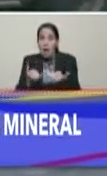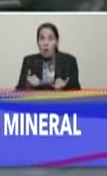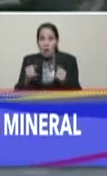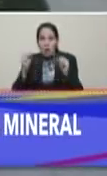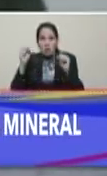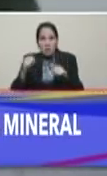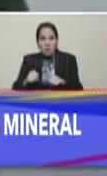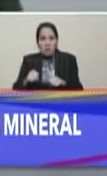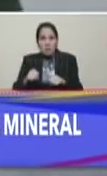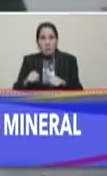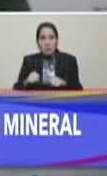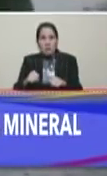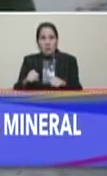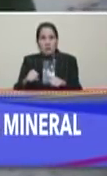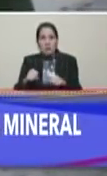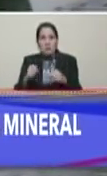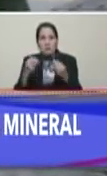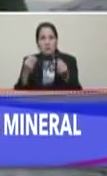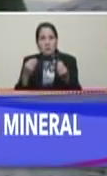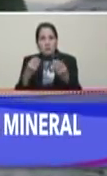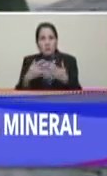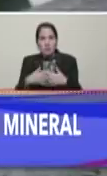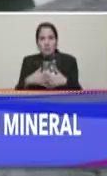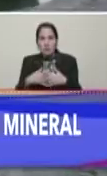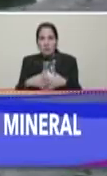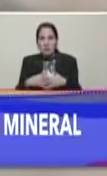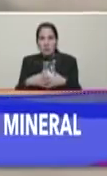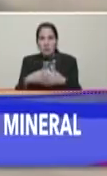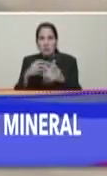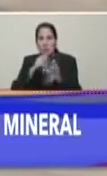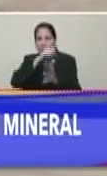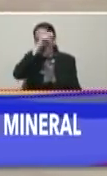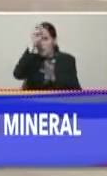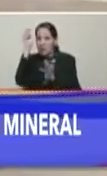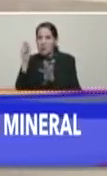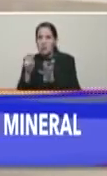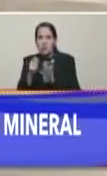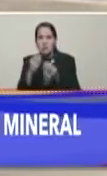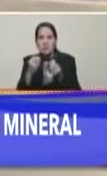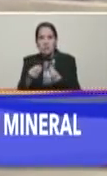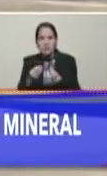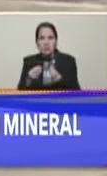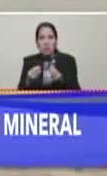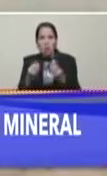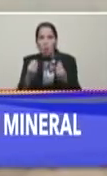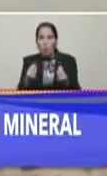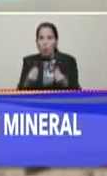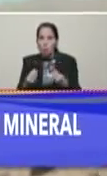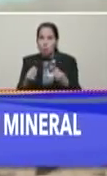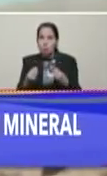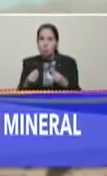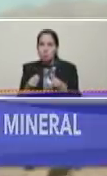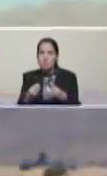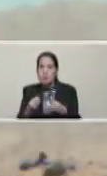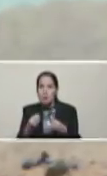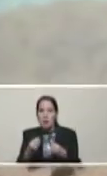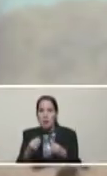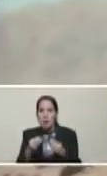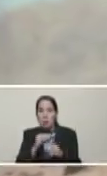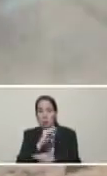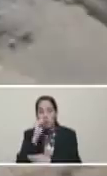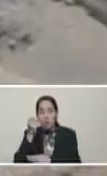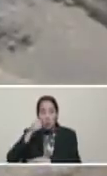con empresarios y con esta empresa fs mineras la reactivación de esta mina pero sobre todo protegiendo el ambiente y